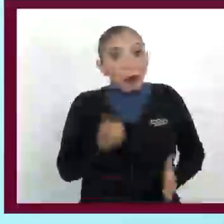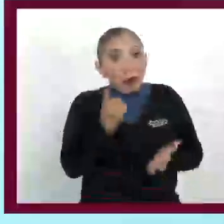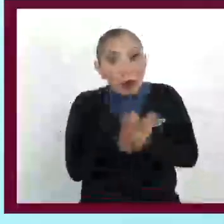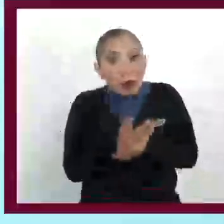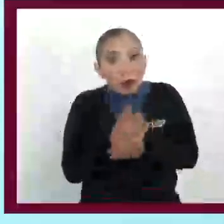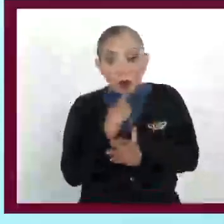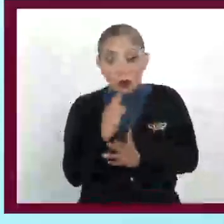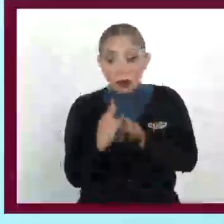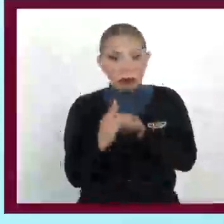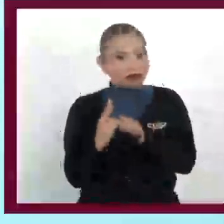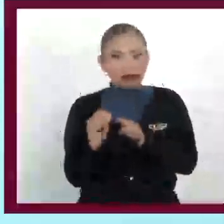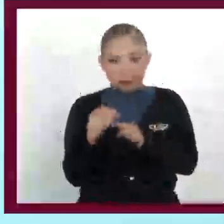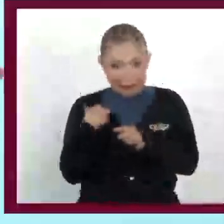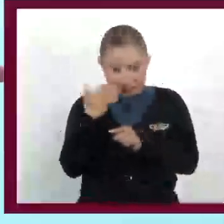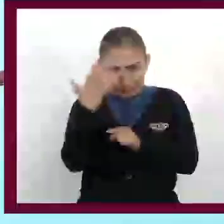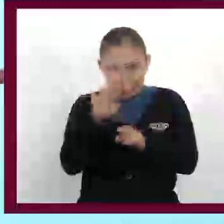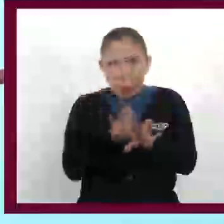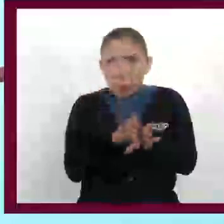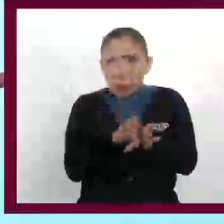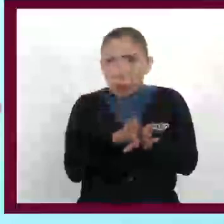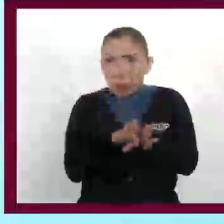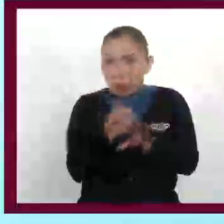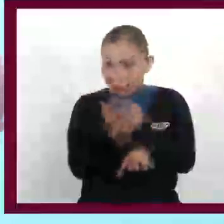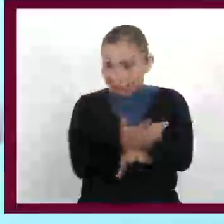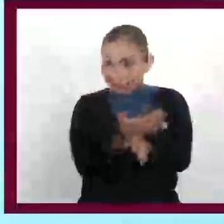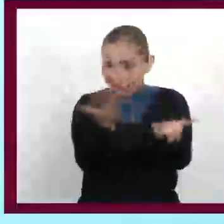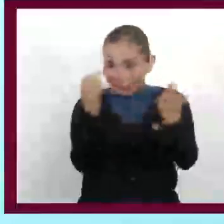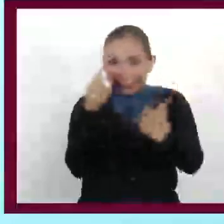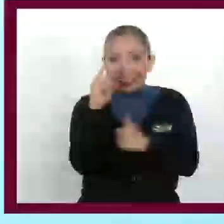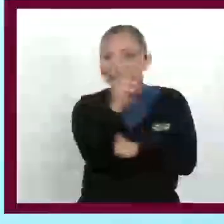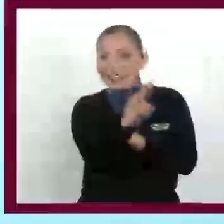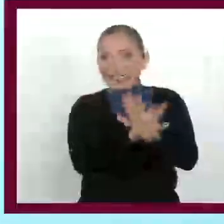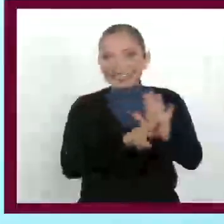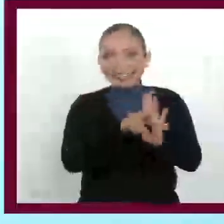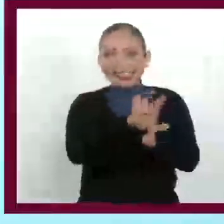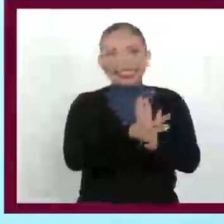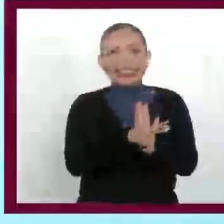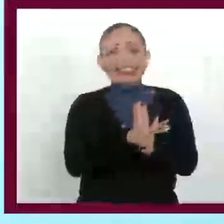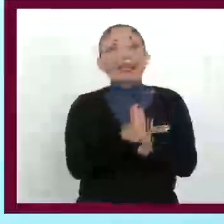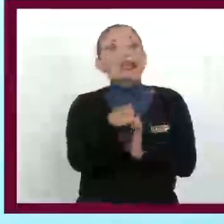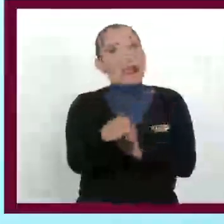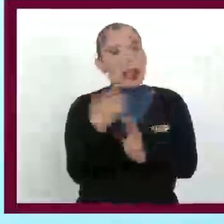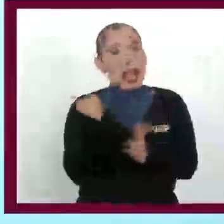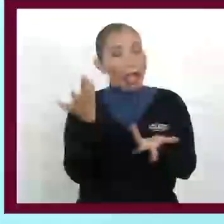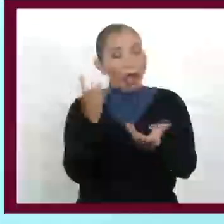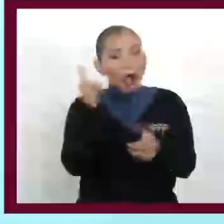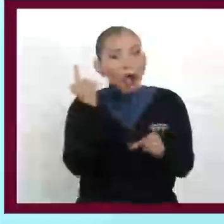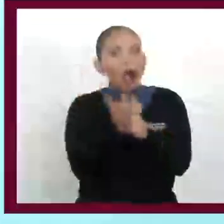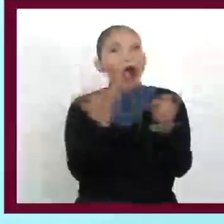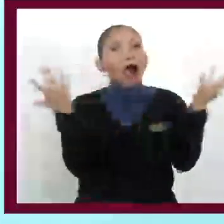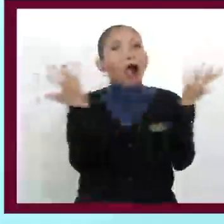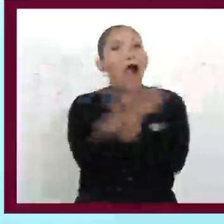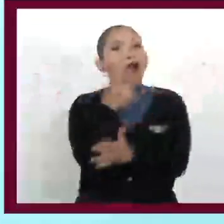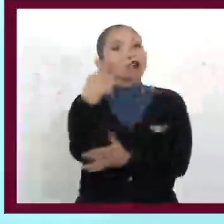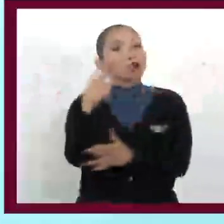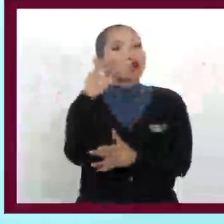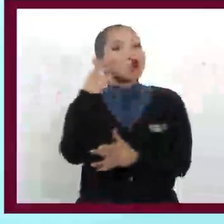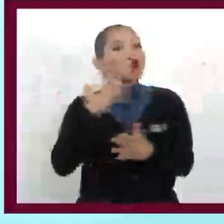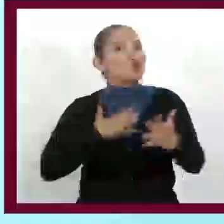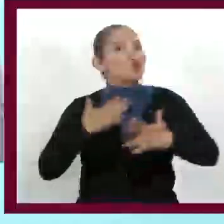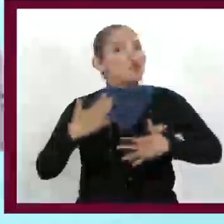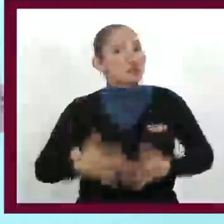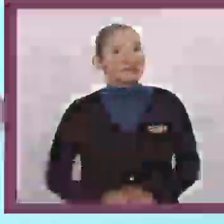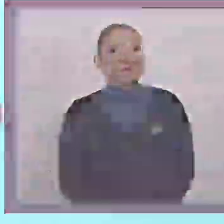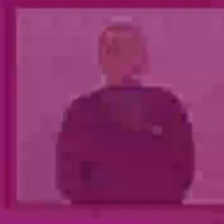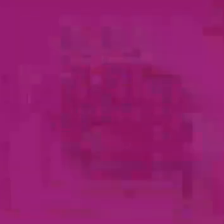no solo desde la voz. ¿Quieren saber cómo? Acompáñenos a ver la siguiente cápsula y vayan descubriendo sus propios